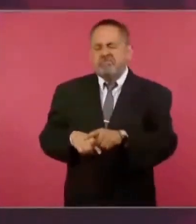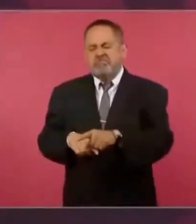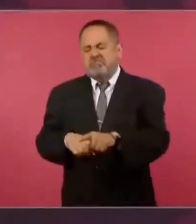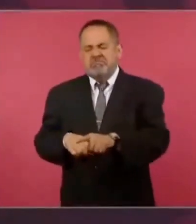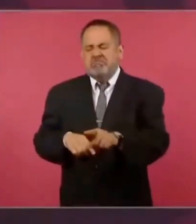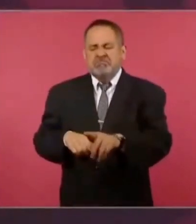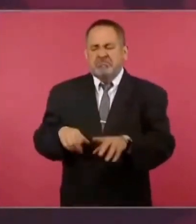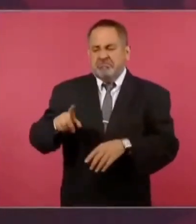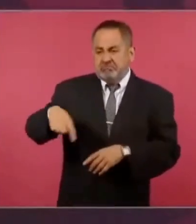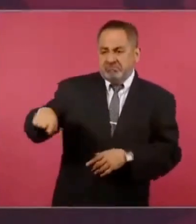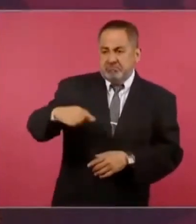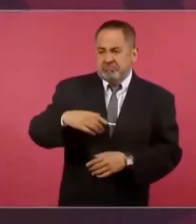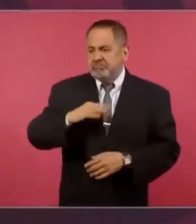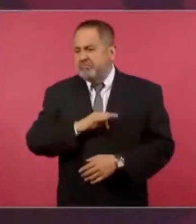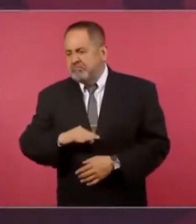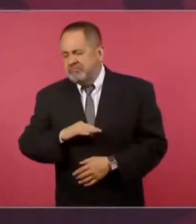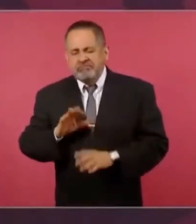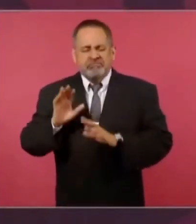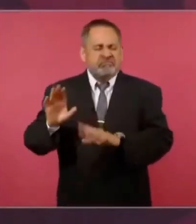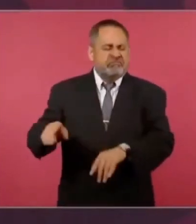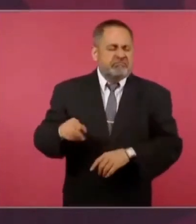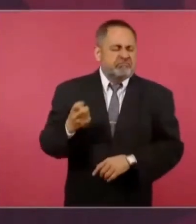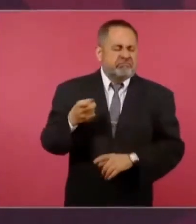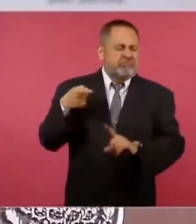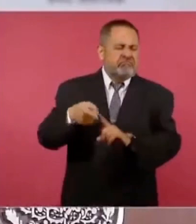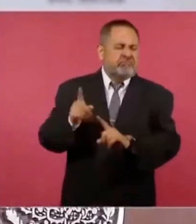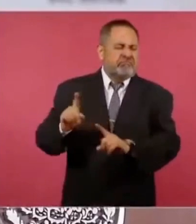busca la felicidad del pueblo,